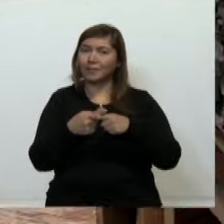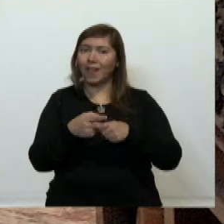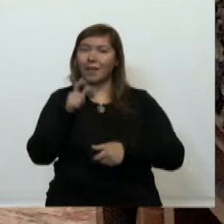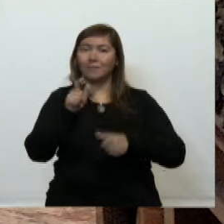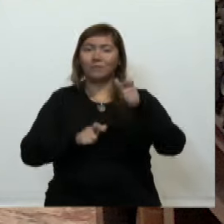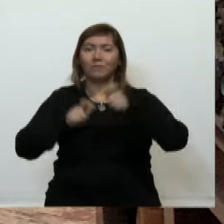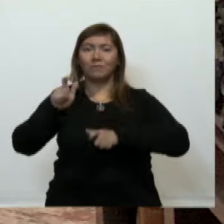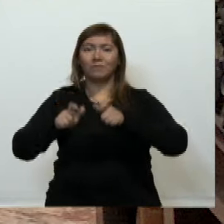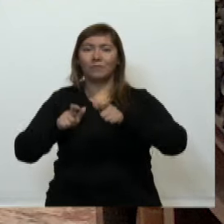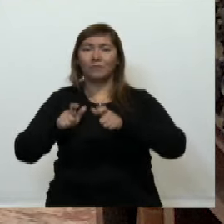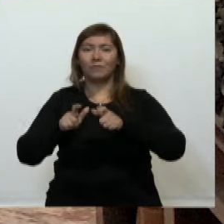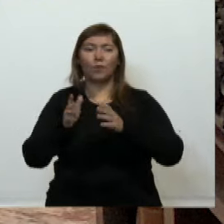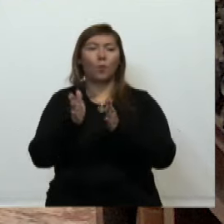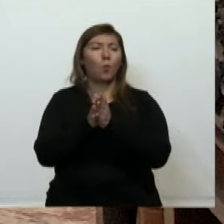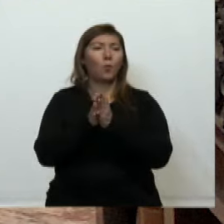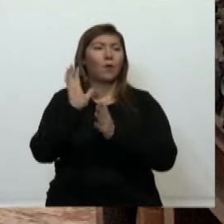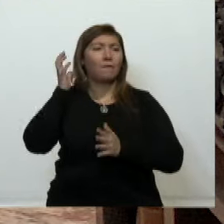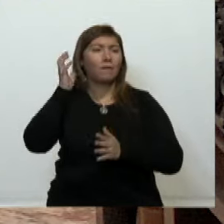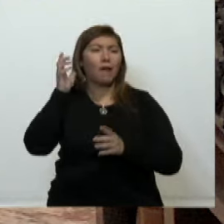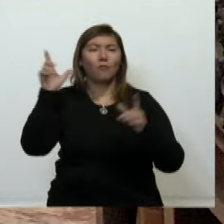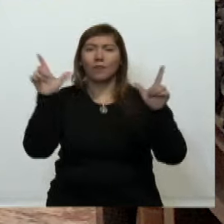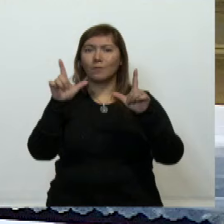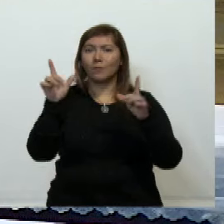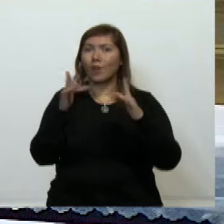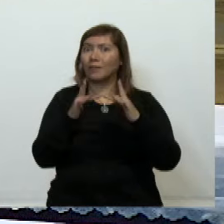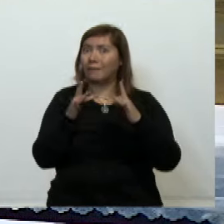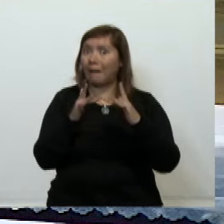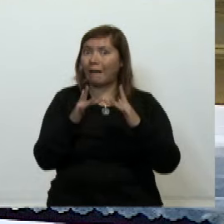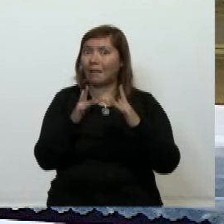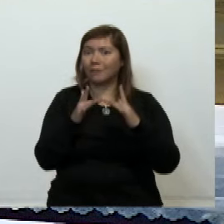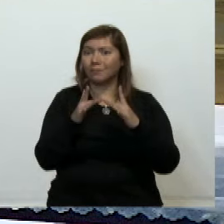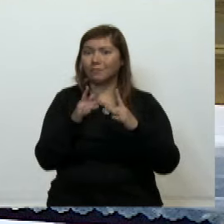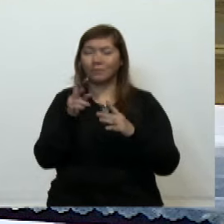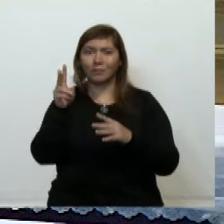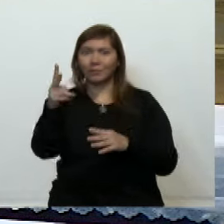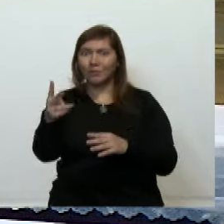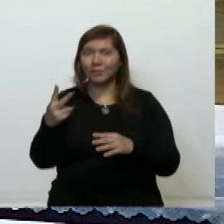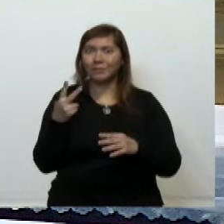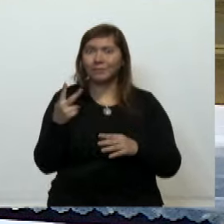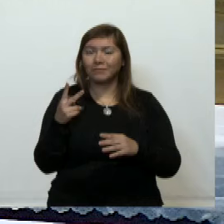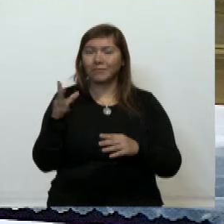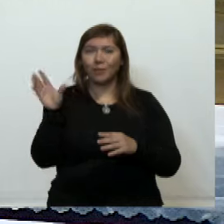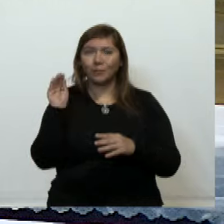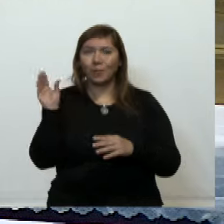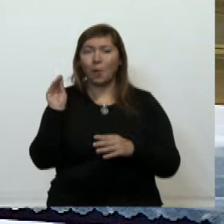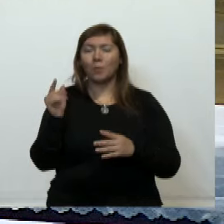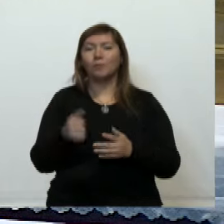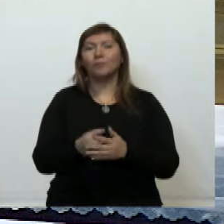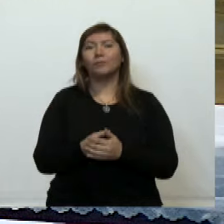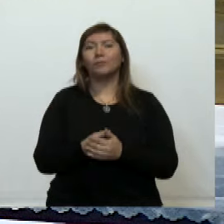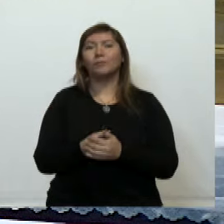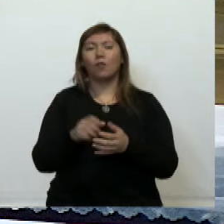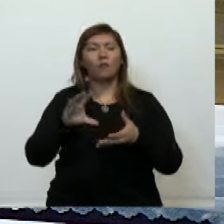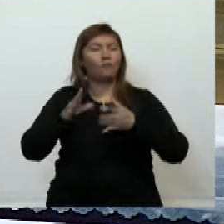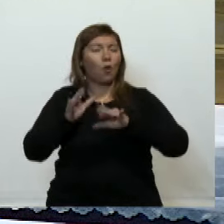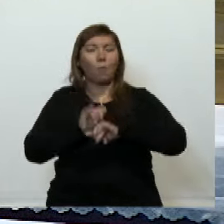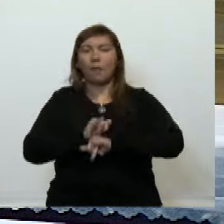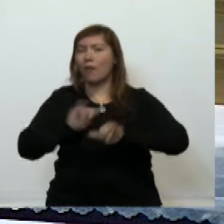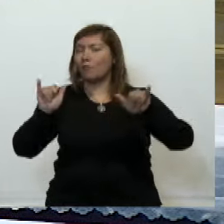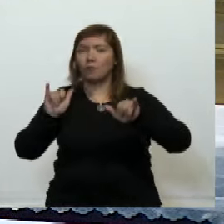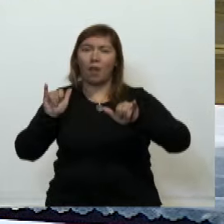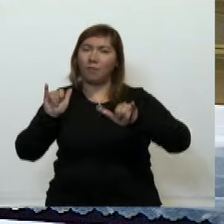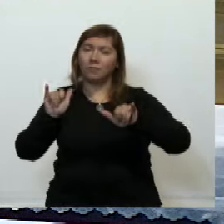la radio, con la televisión, con las redes sociales llegamos, y es un modo de misionar, ¿eh? Es un modo de misionar anunciando la buena